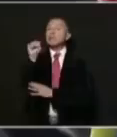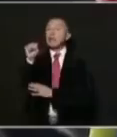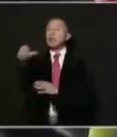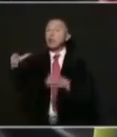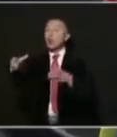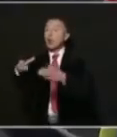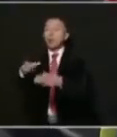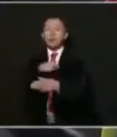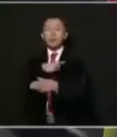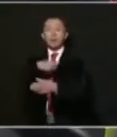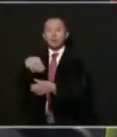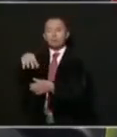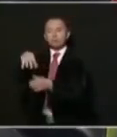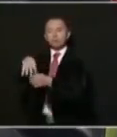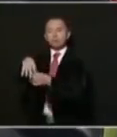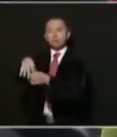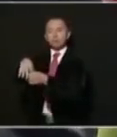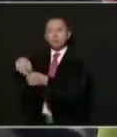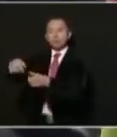no va a haber